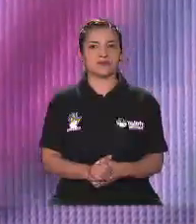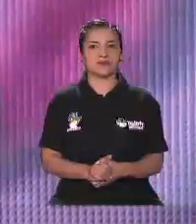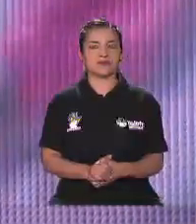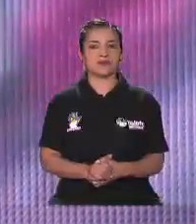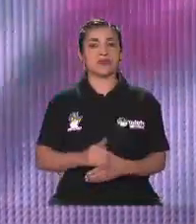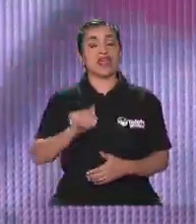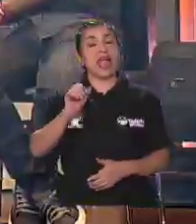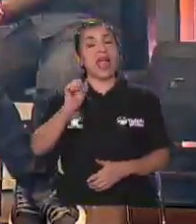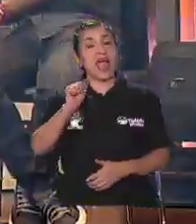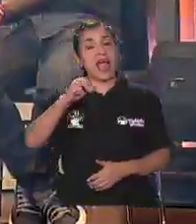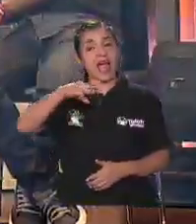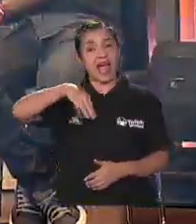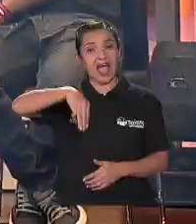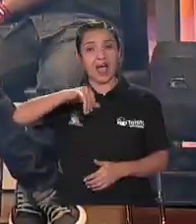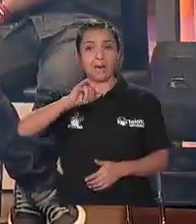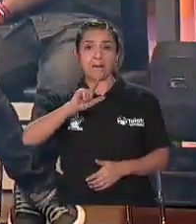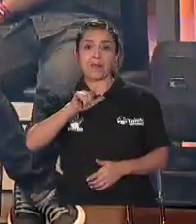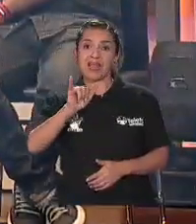Emily,